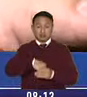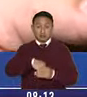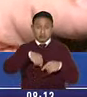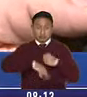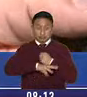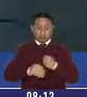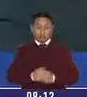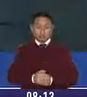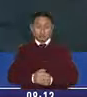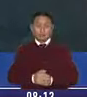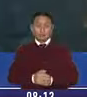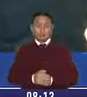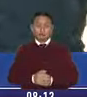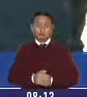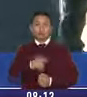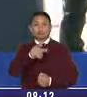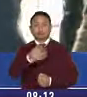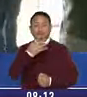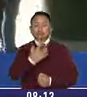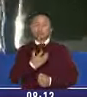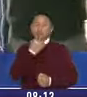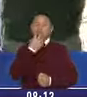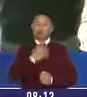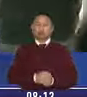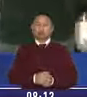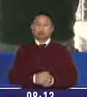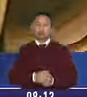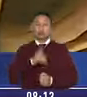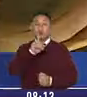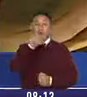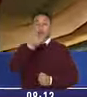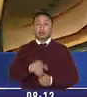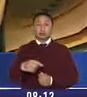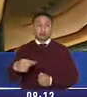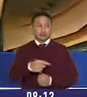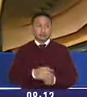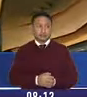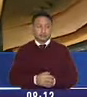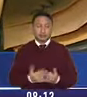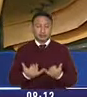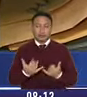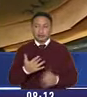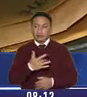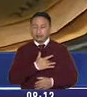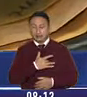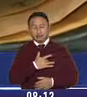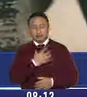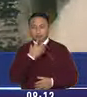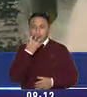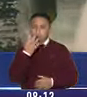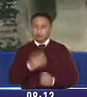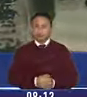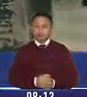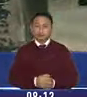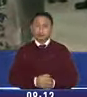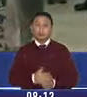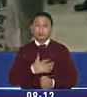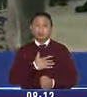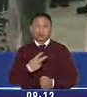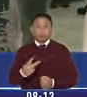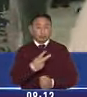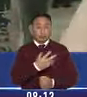mismo, en el parqueadero. La indignación por estos casos a más de una persona le dejan con sentimientos encontrados. Una pena me da,